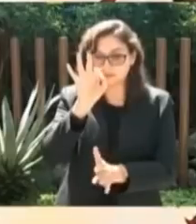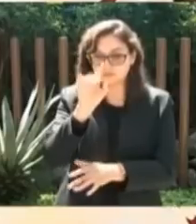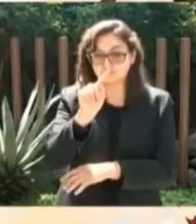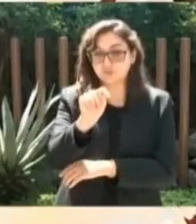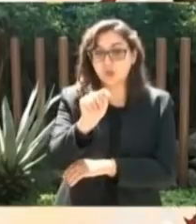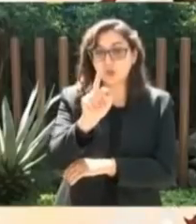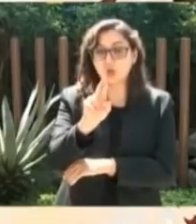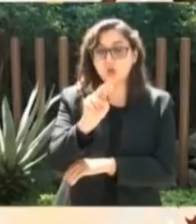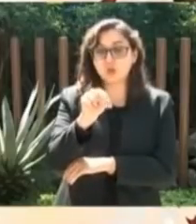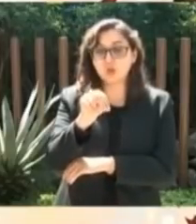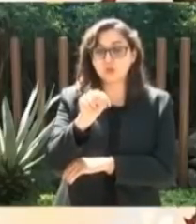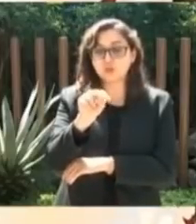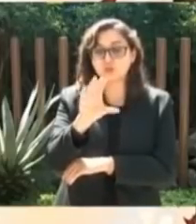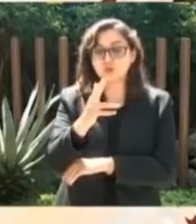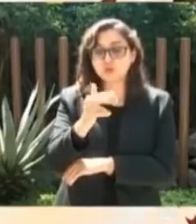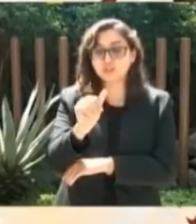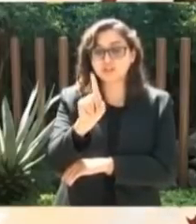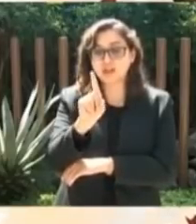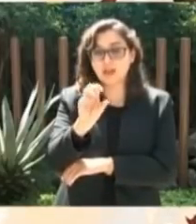el término, la palabra,